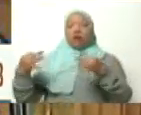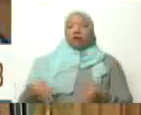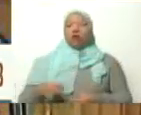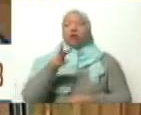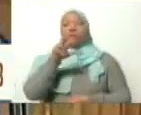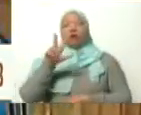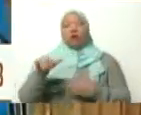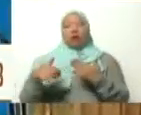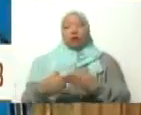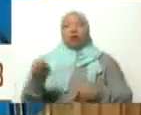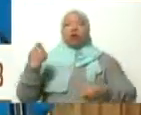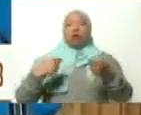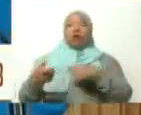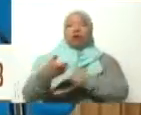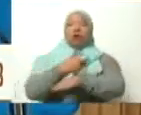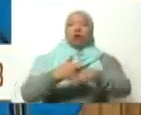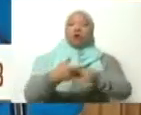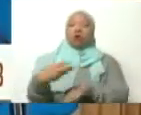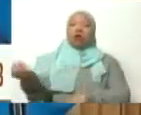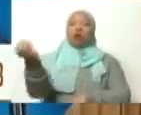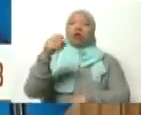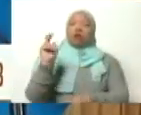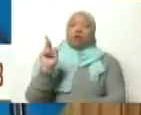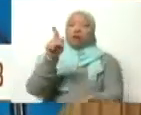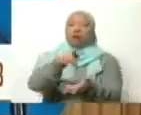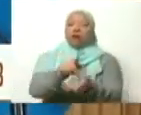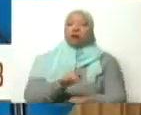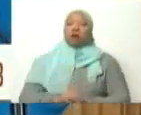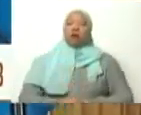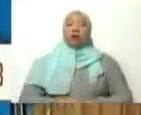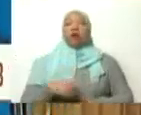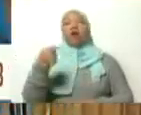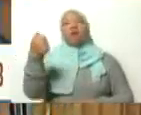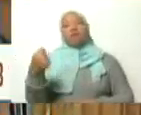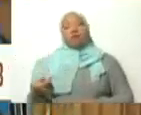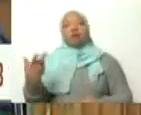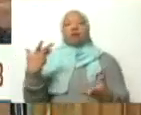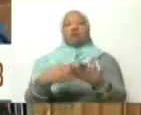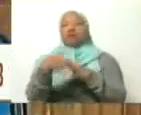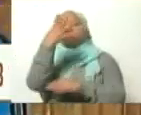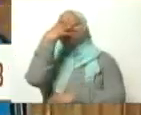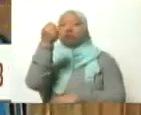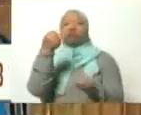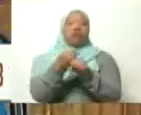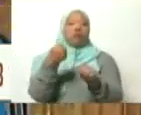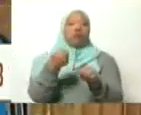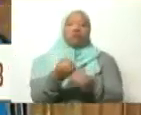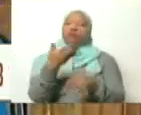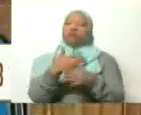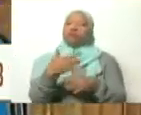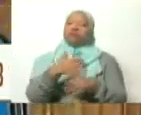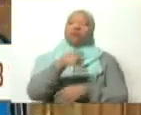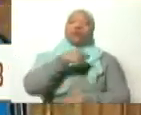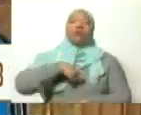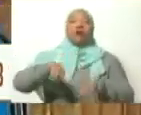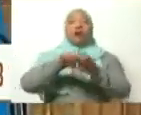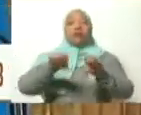de métodos de gobierno cada vez más participativos. Poco se entiende en el mundo cuando Venezuela habla de